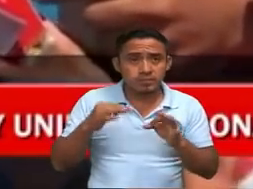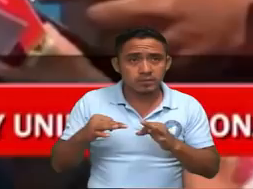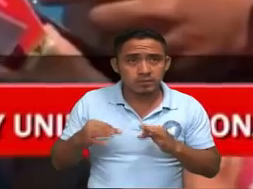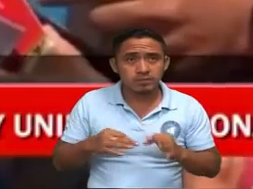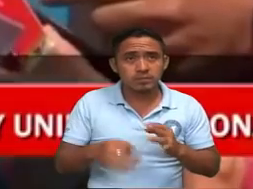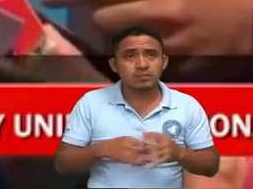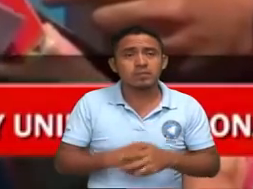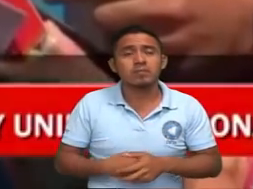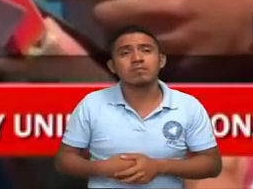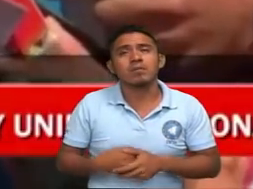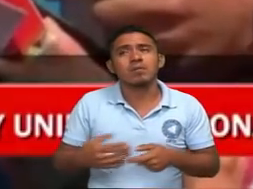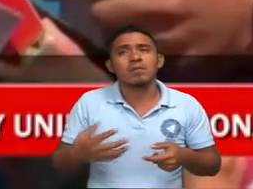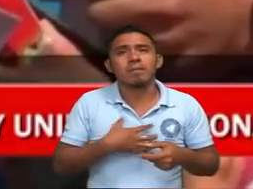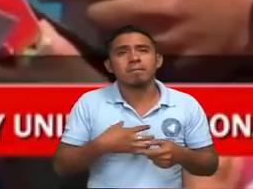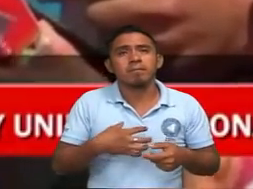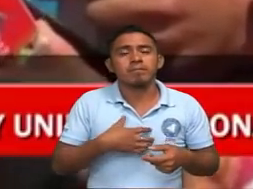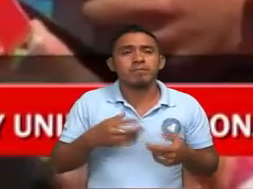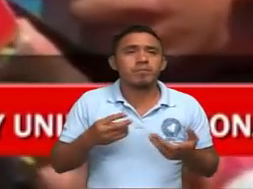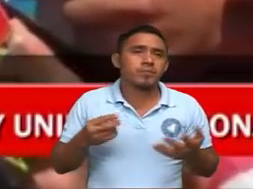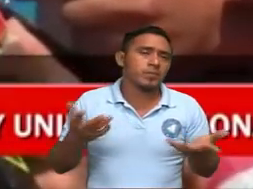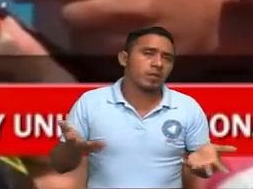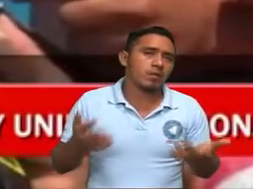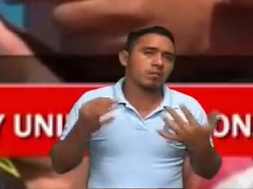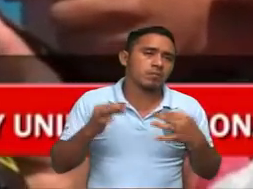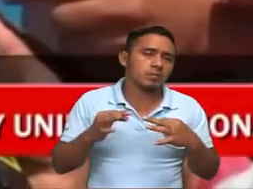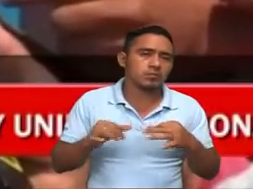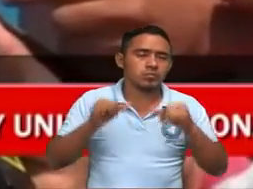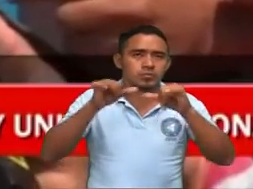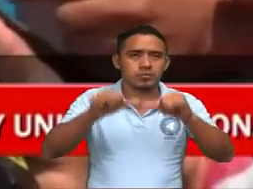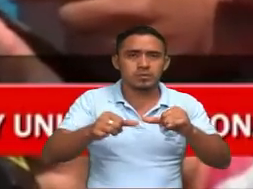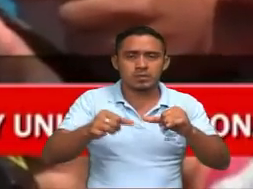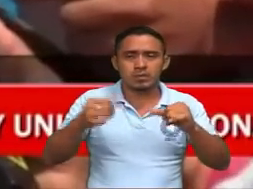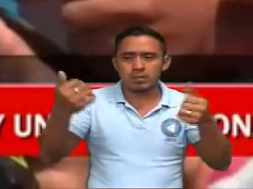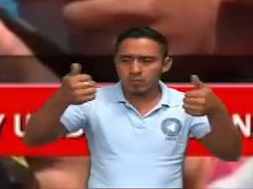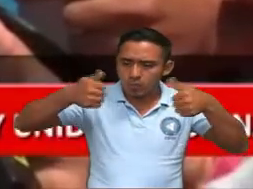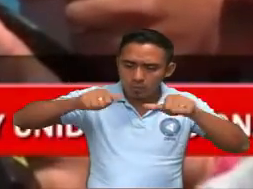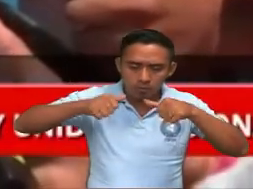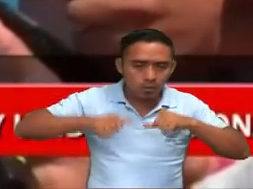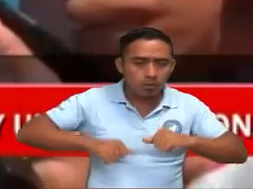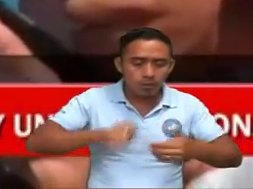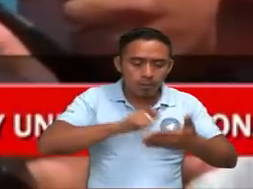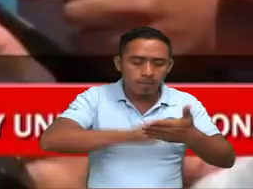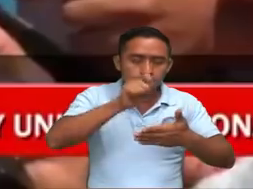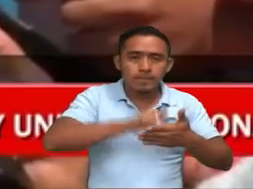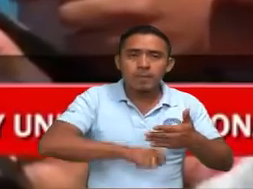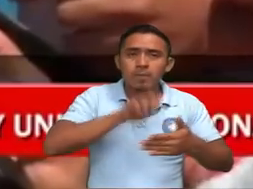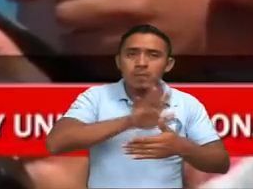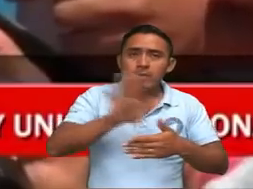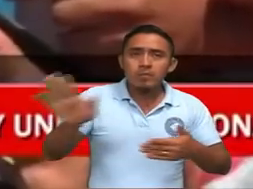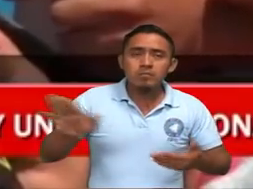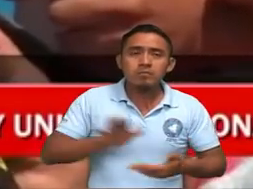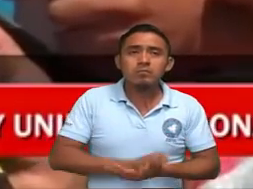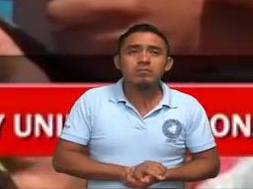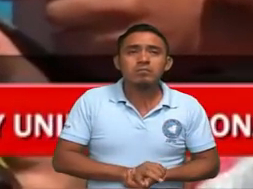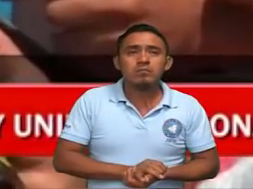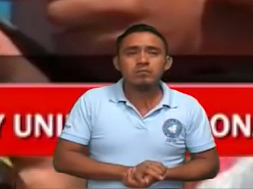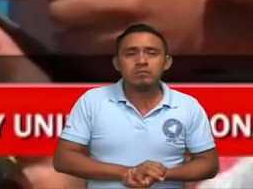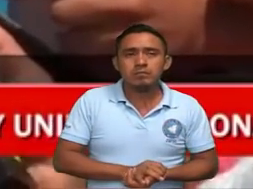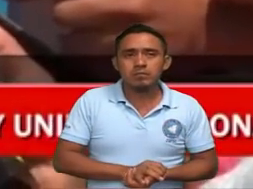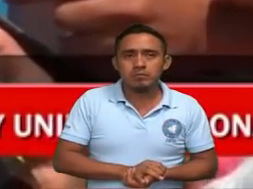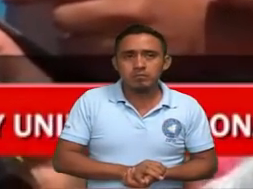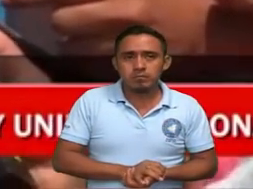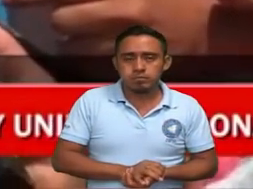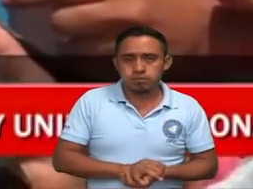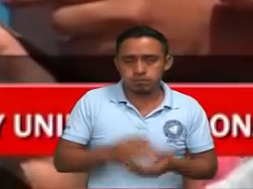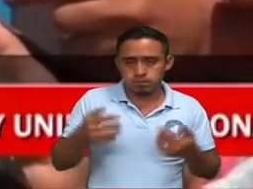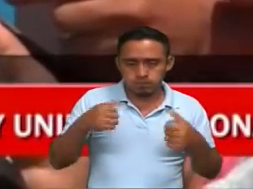negociación. Nosotros vamos a seguir cumpliendo los acuerdos que firmamos con ellos. Vamos a seguir